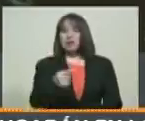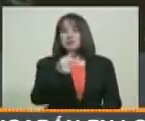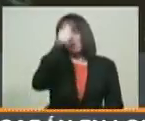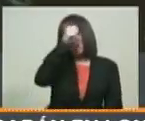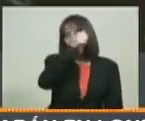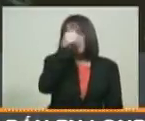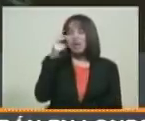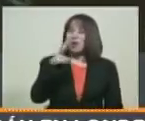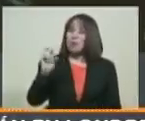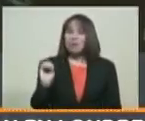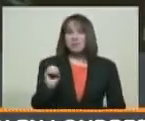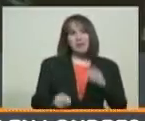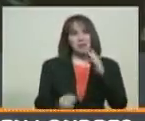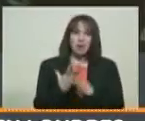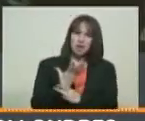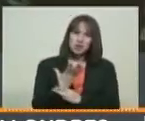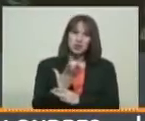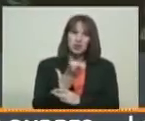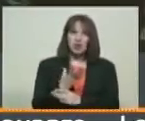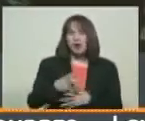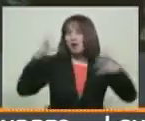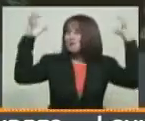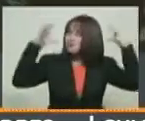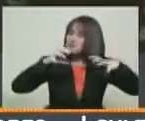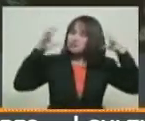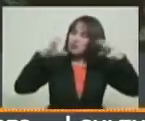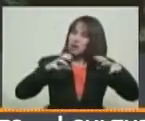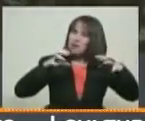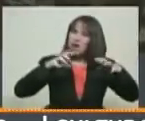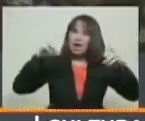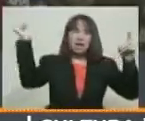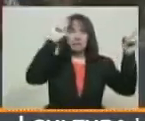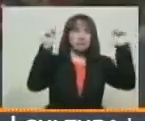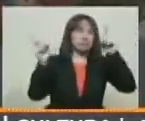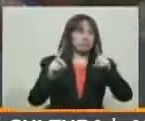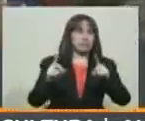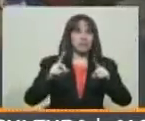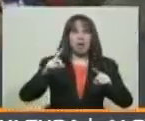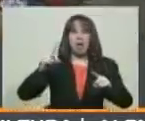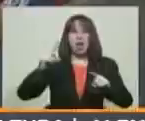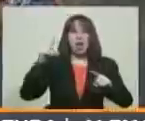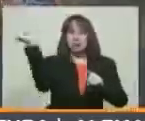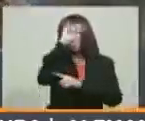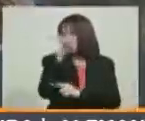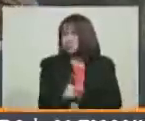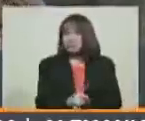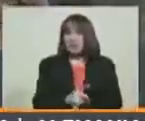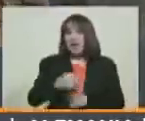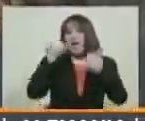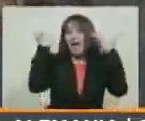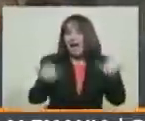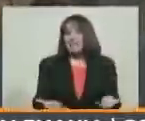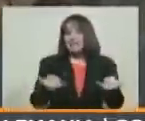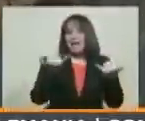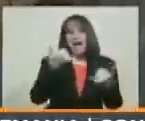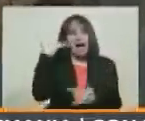domingo 20 de mayo, llueva, truene o relampague, habrá elecciones